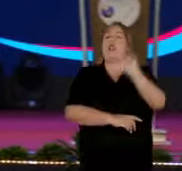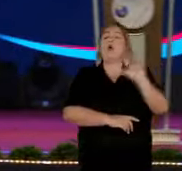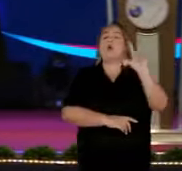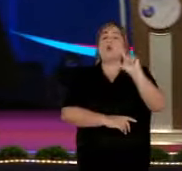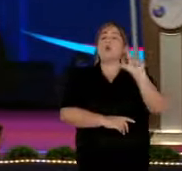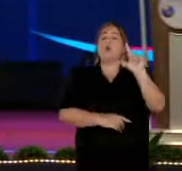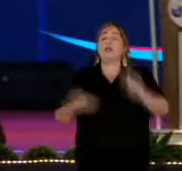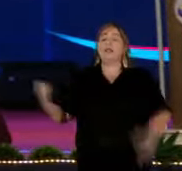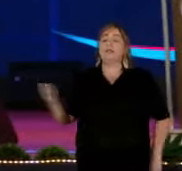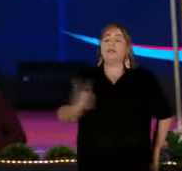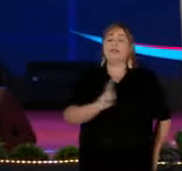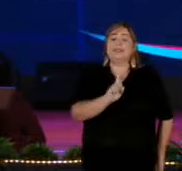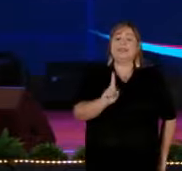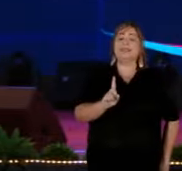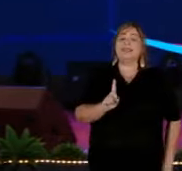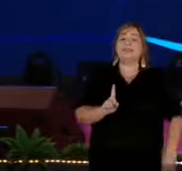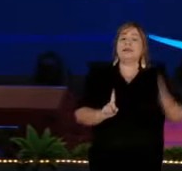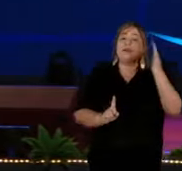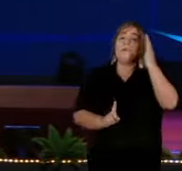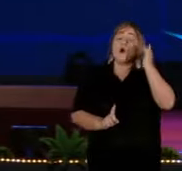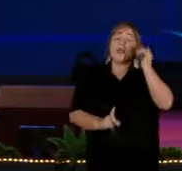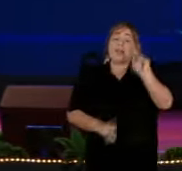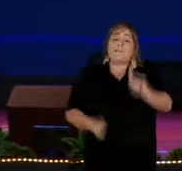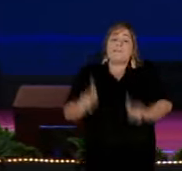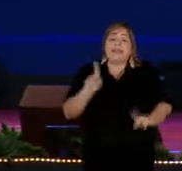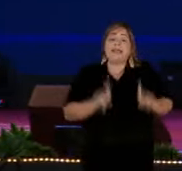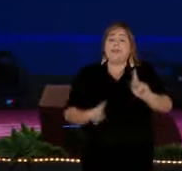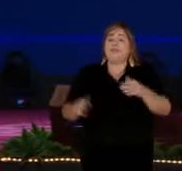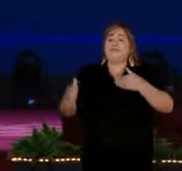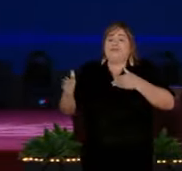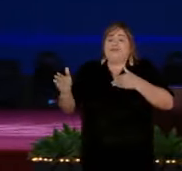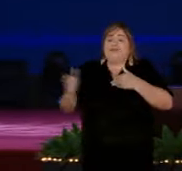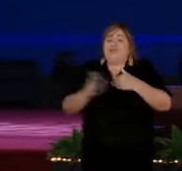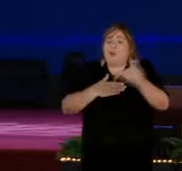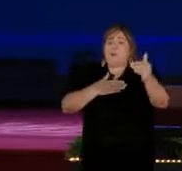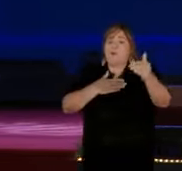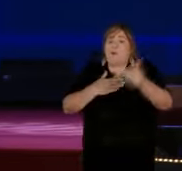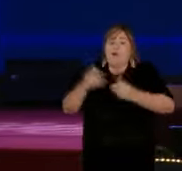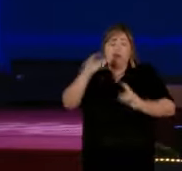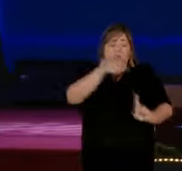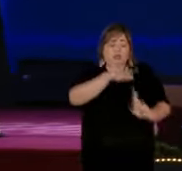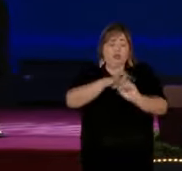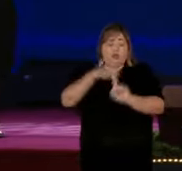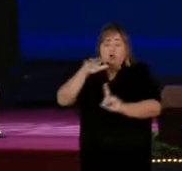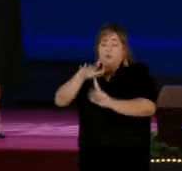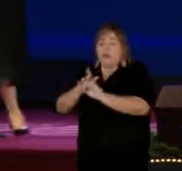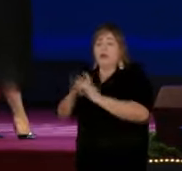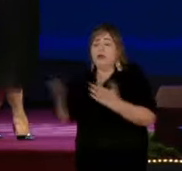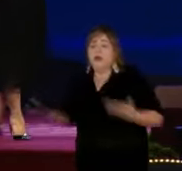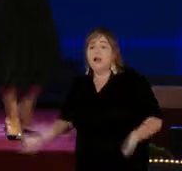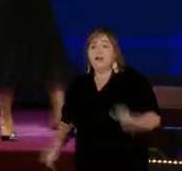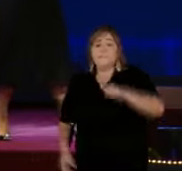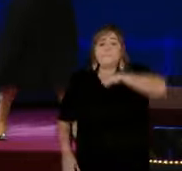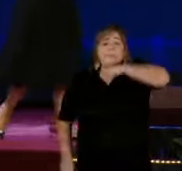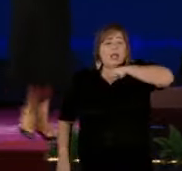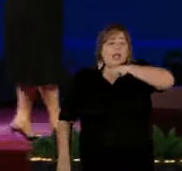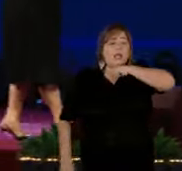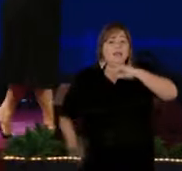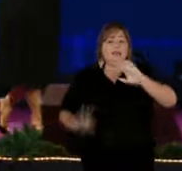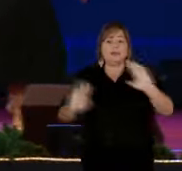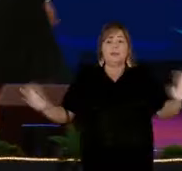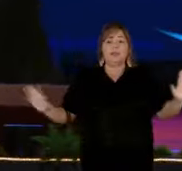Estaba aquí en el otro día de culto. Es que hay gente que más que le tiren lo que hacemos con esas piedras, un tema que se dio en la